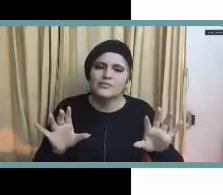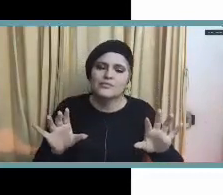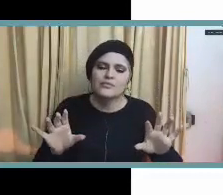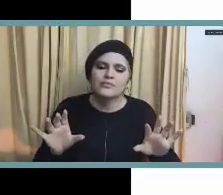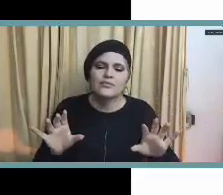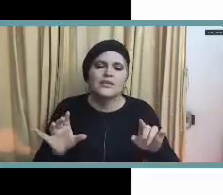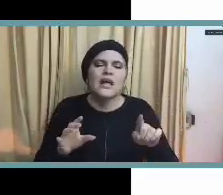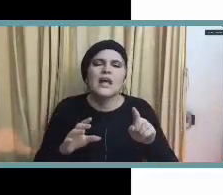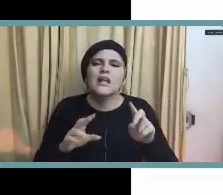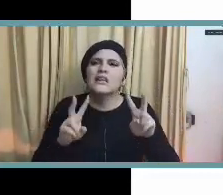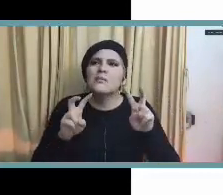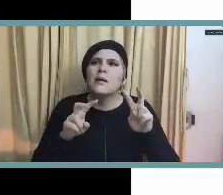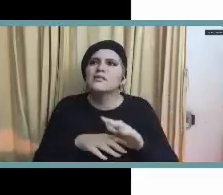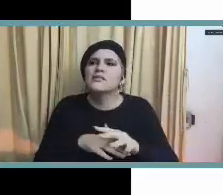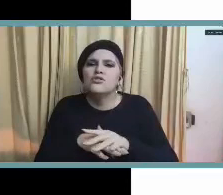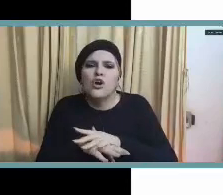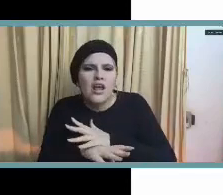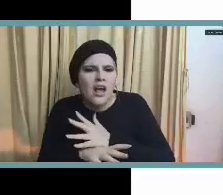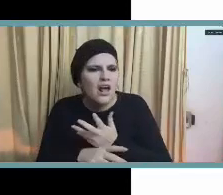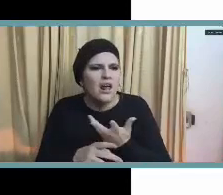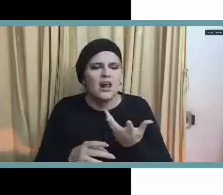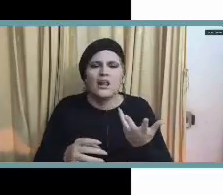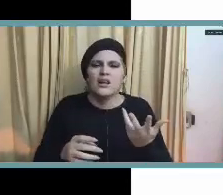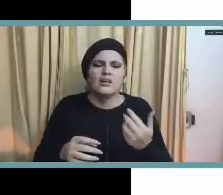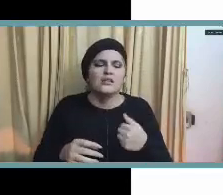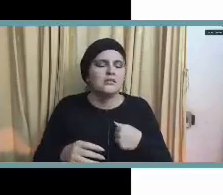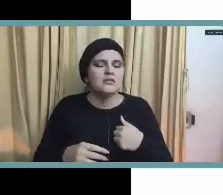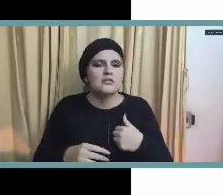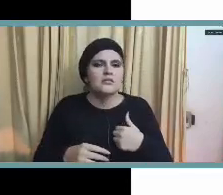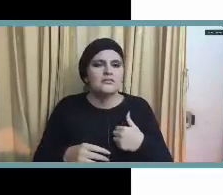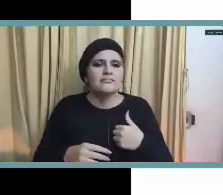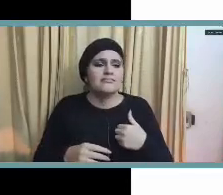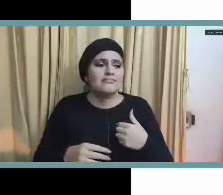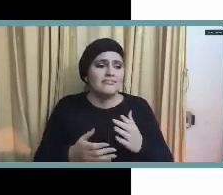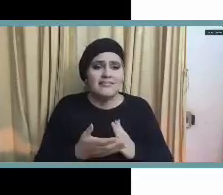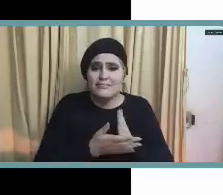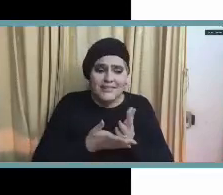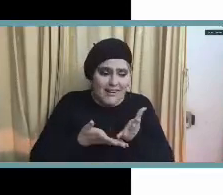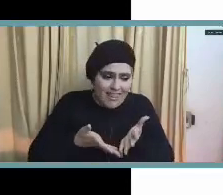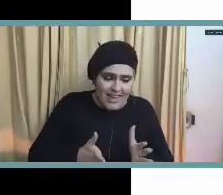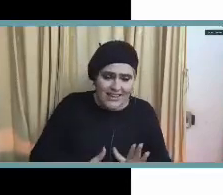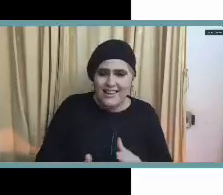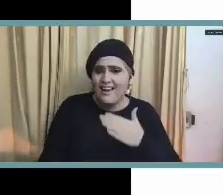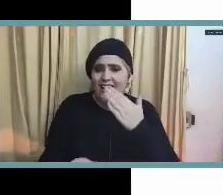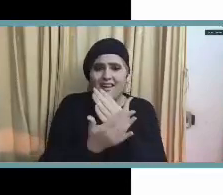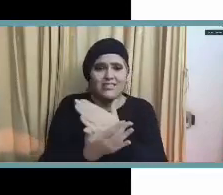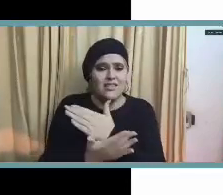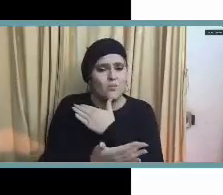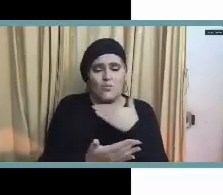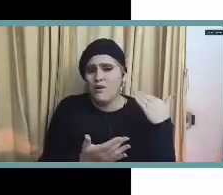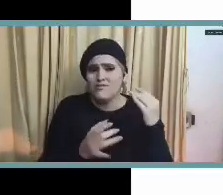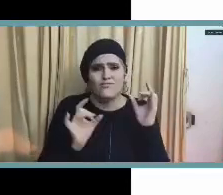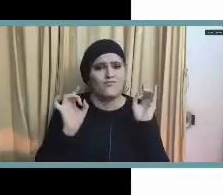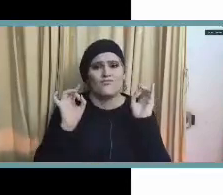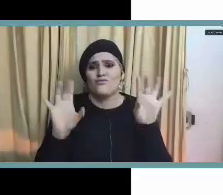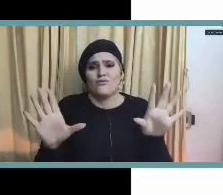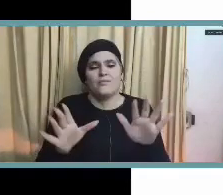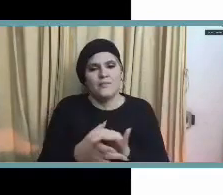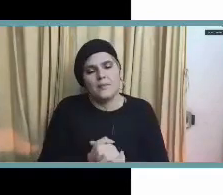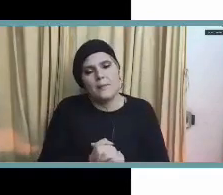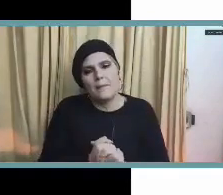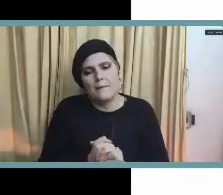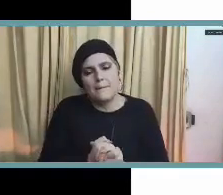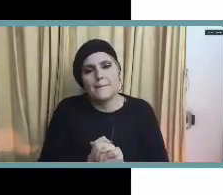sensoriales que se nace y se muere con eso, ¿ya? Pero porque tenemos que la